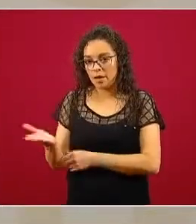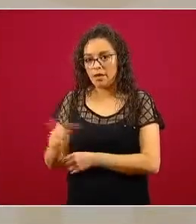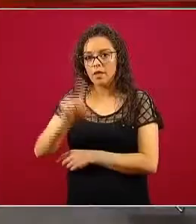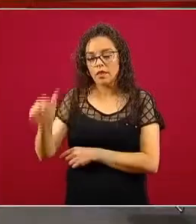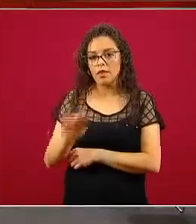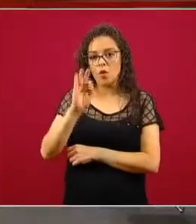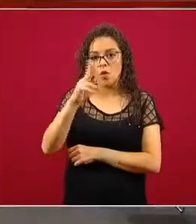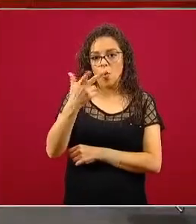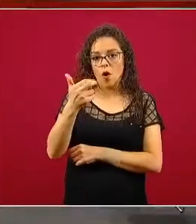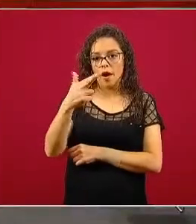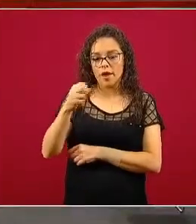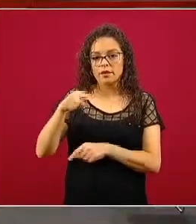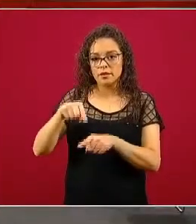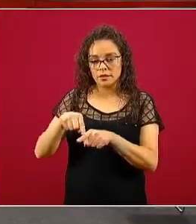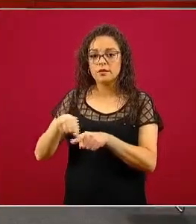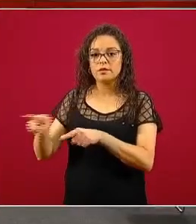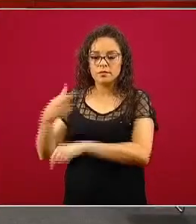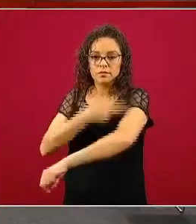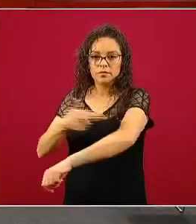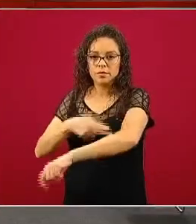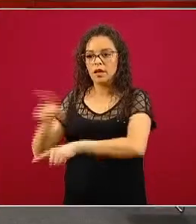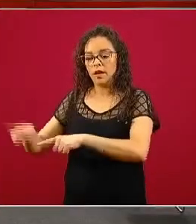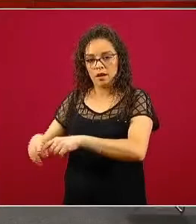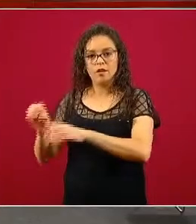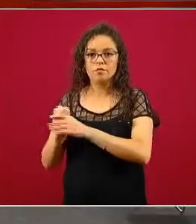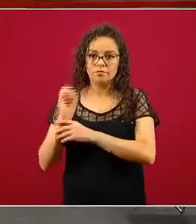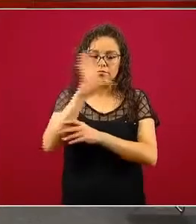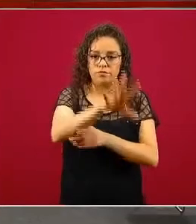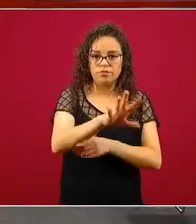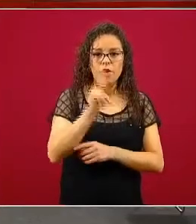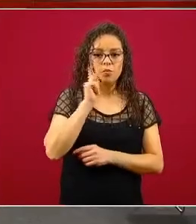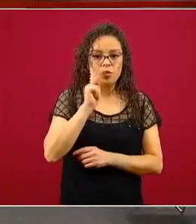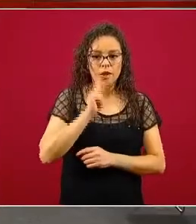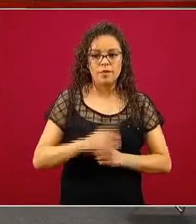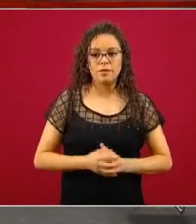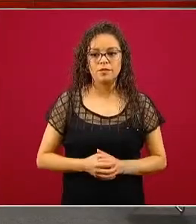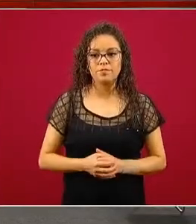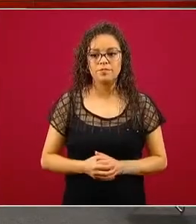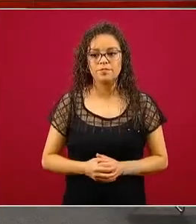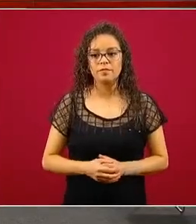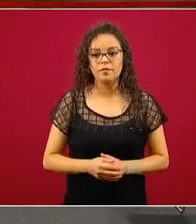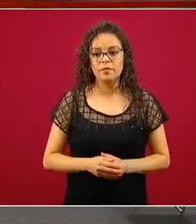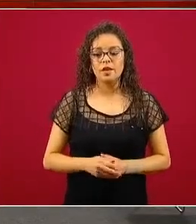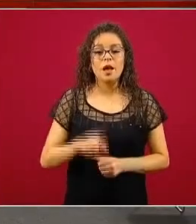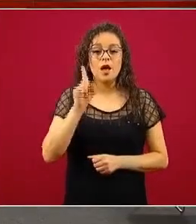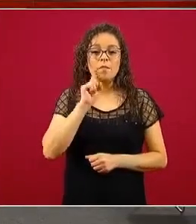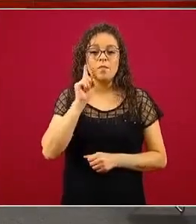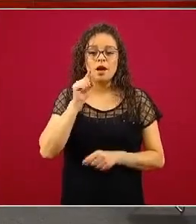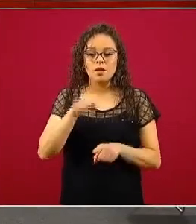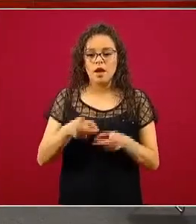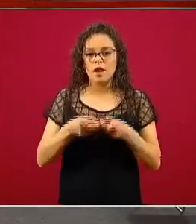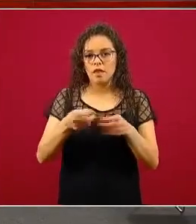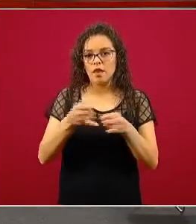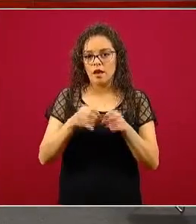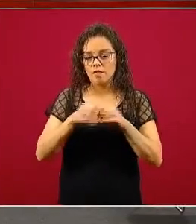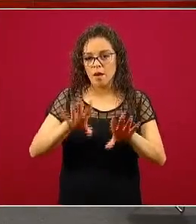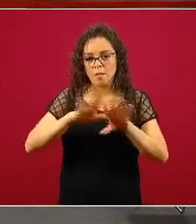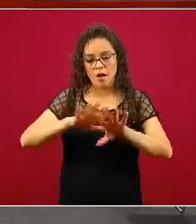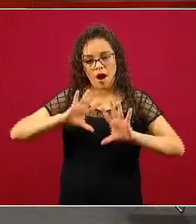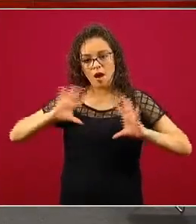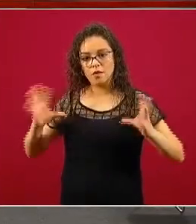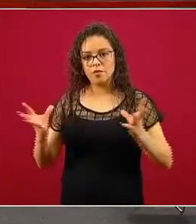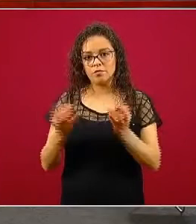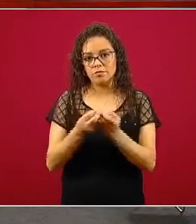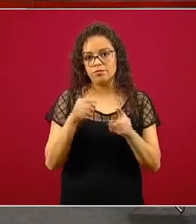48 horas. Gracias, doctora Lomi. Usted. Vamos a... Mañana damos un informe completo de pruebas para no centralizarnos en un solo tema con una sola